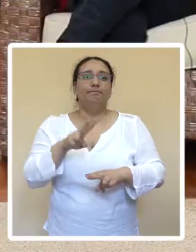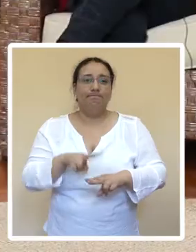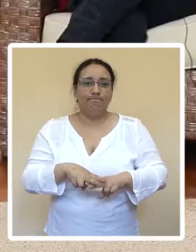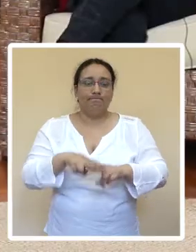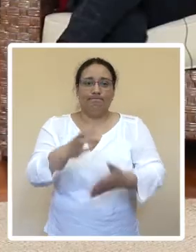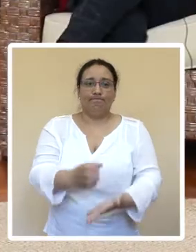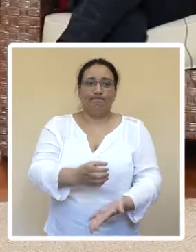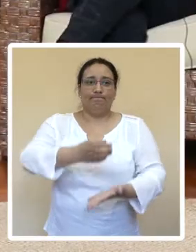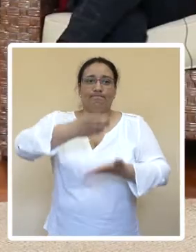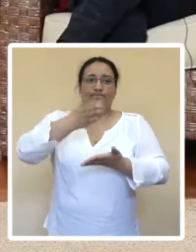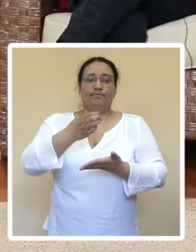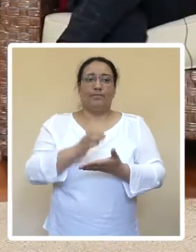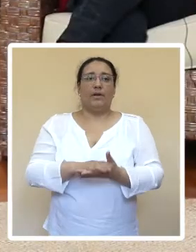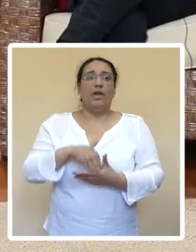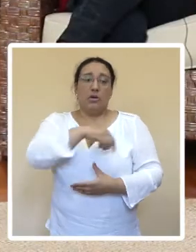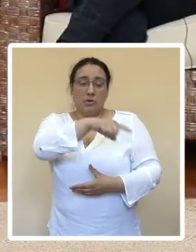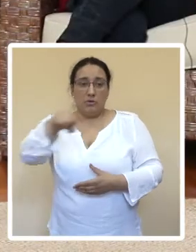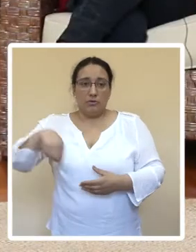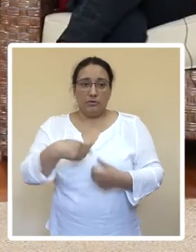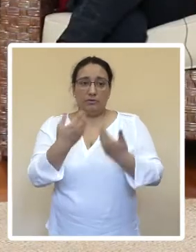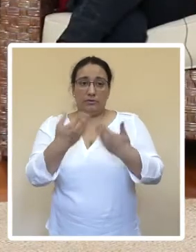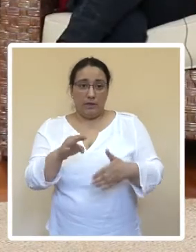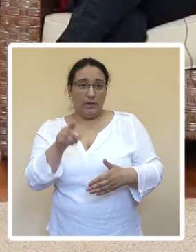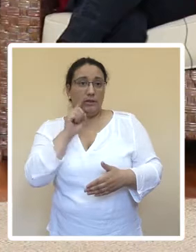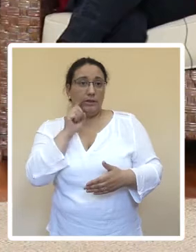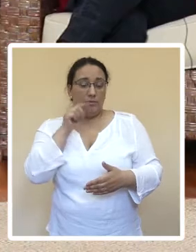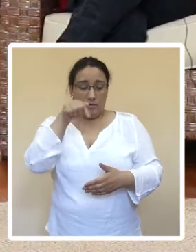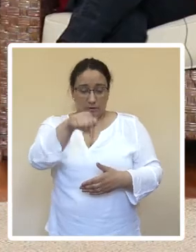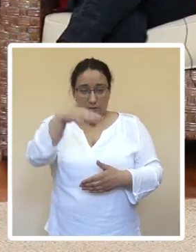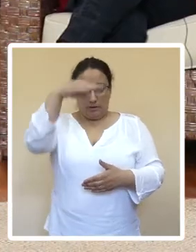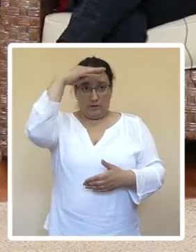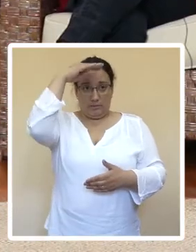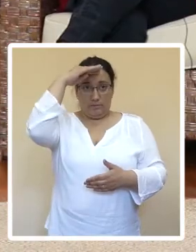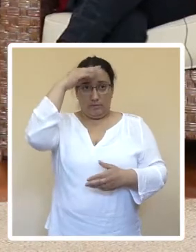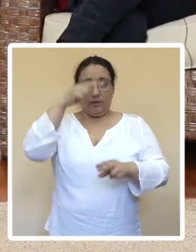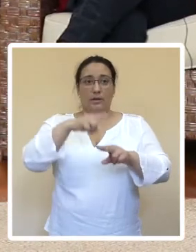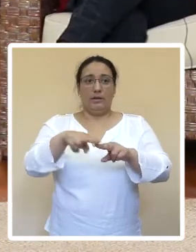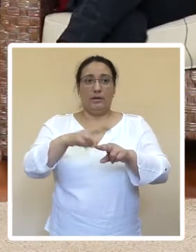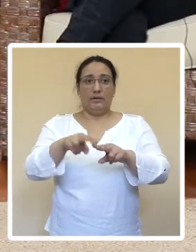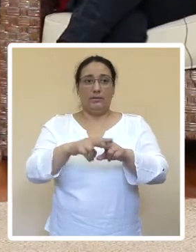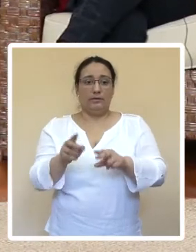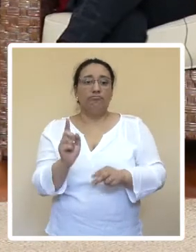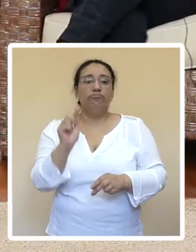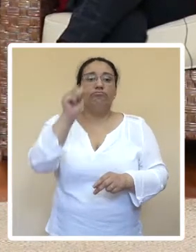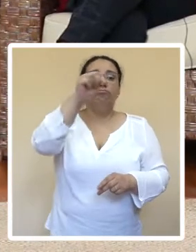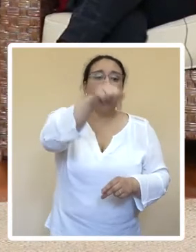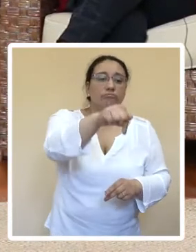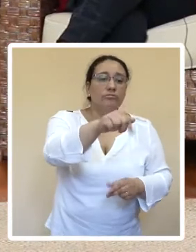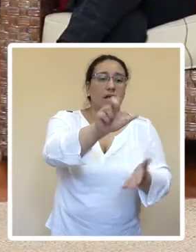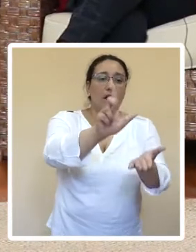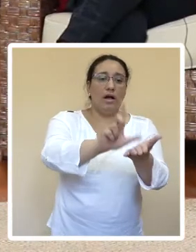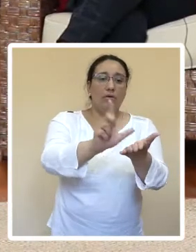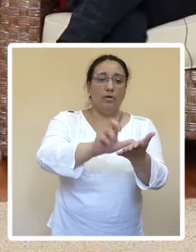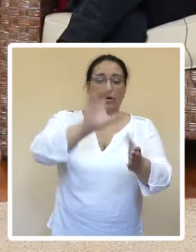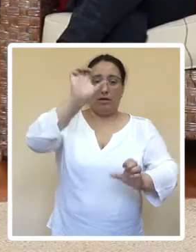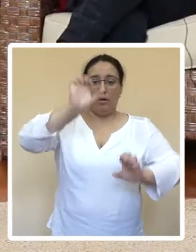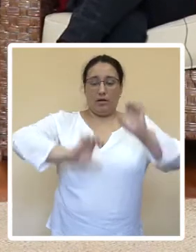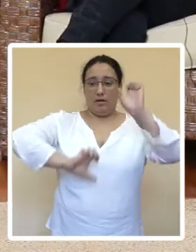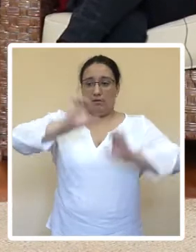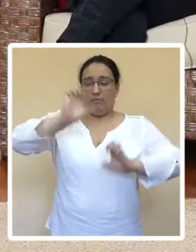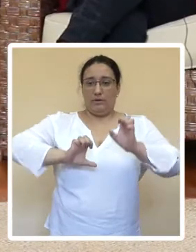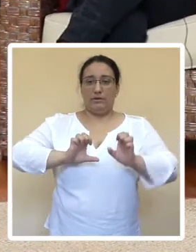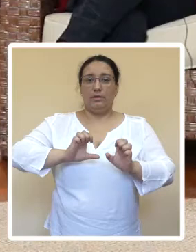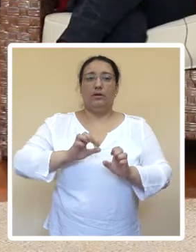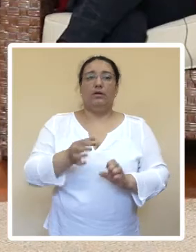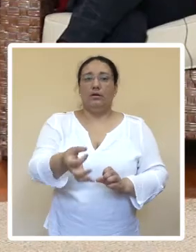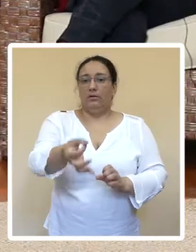¿ya? No ha tocado vivir esa experiencia en donde no ha tocado ir a hacer alguna visita de intermediación y la empresa nos ha dicho no. Nosotros